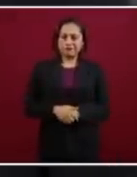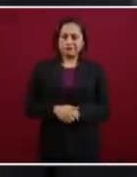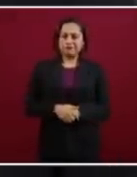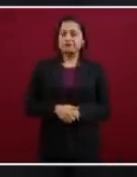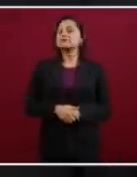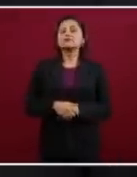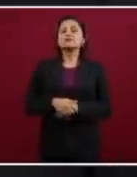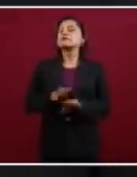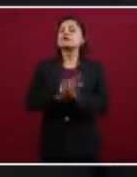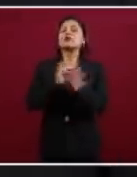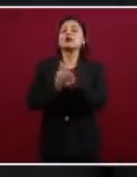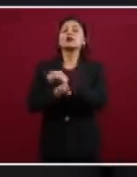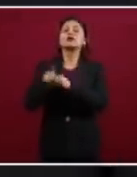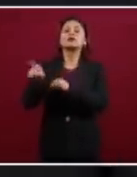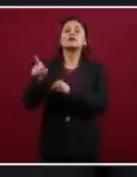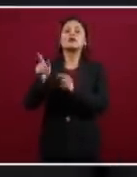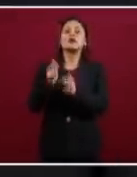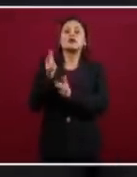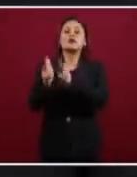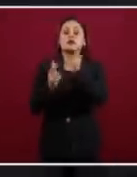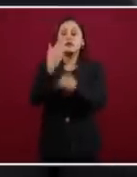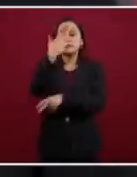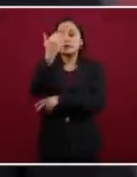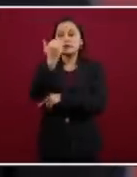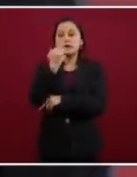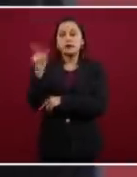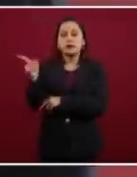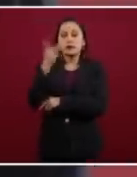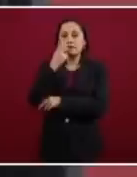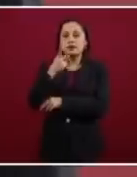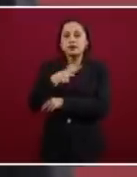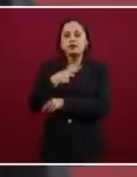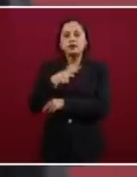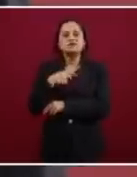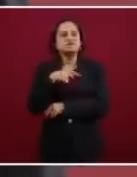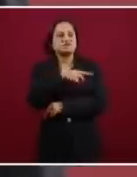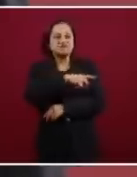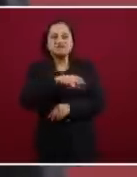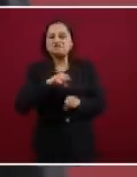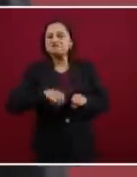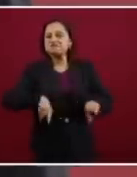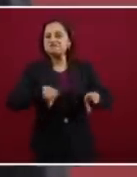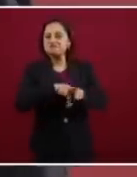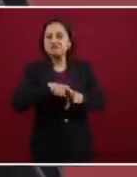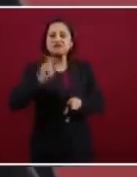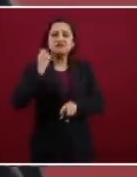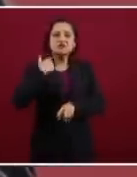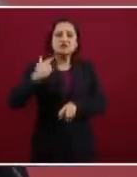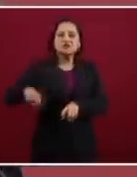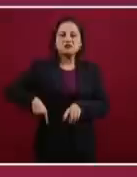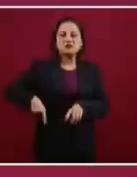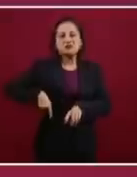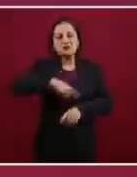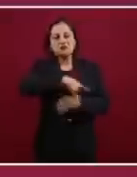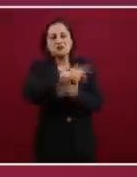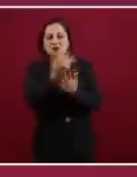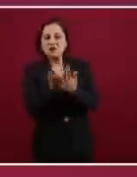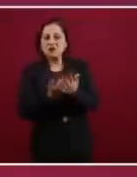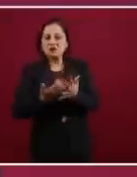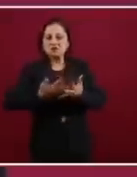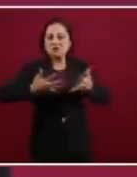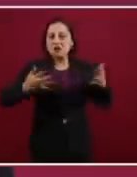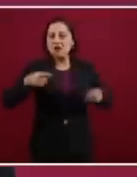cree en maya que igual es un megaproyecto